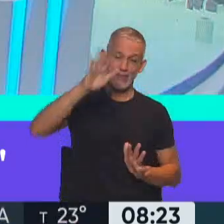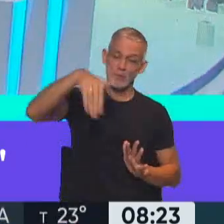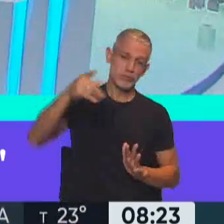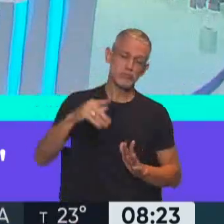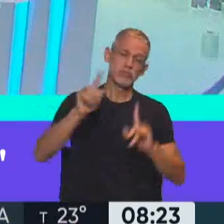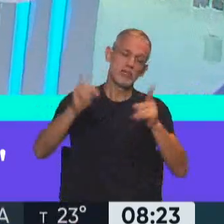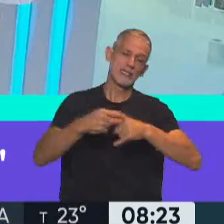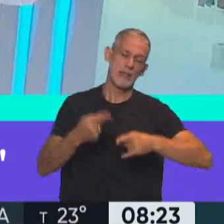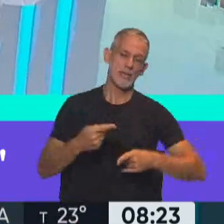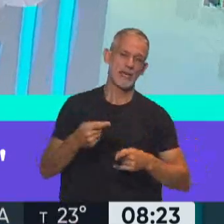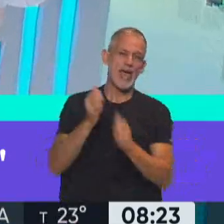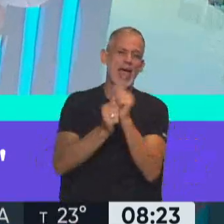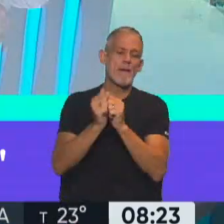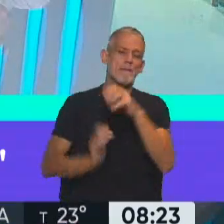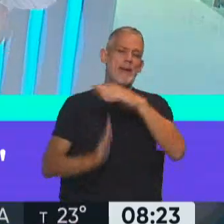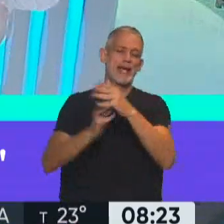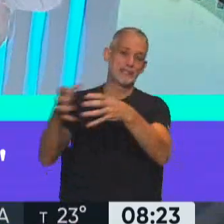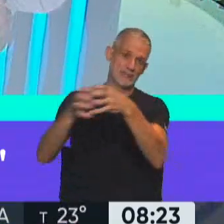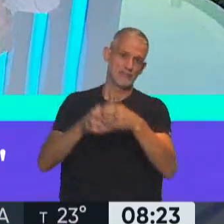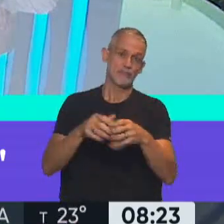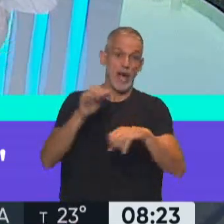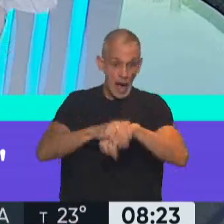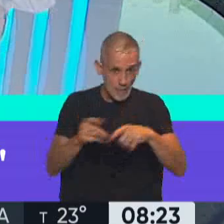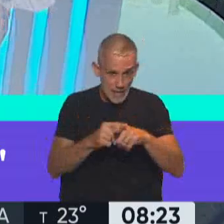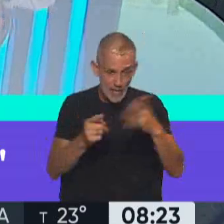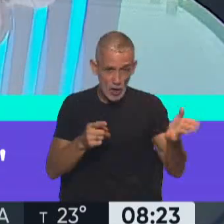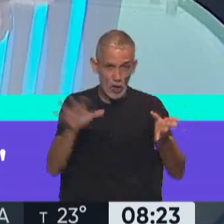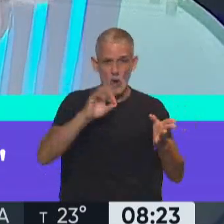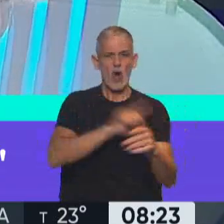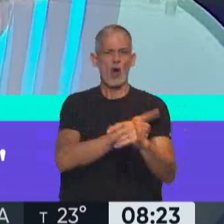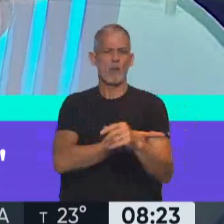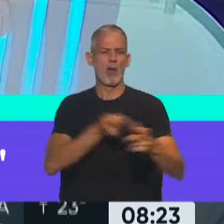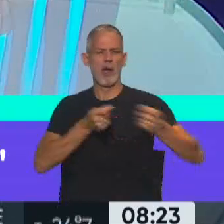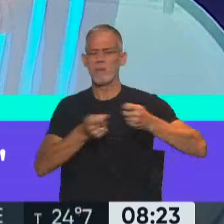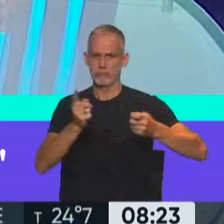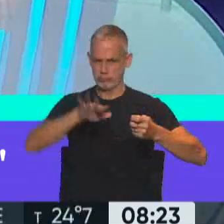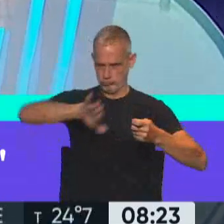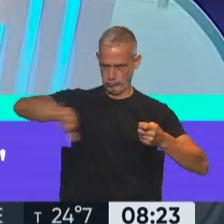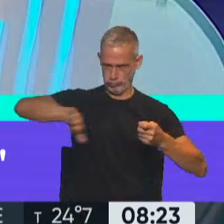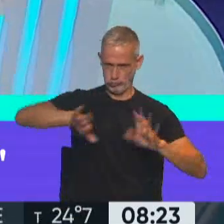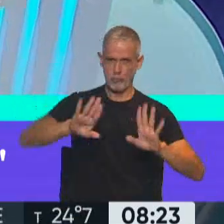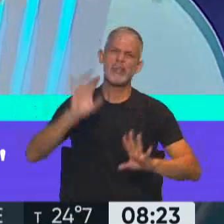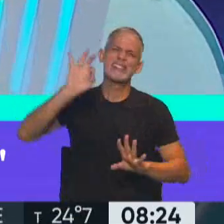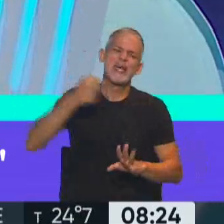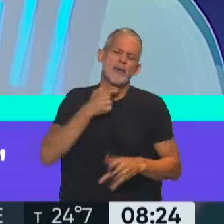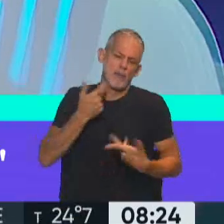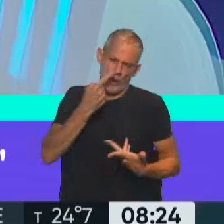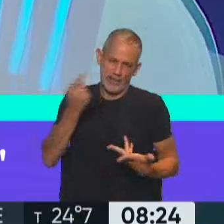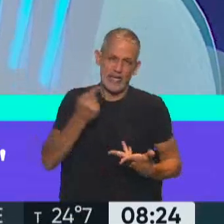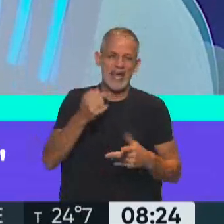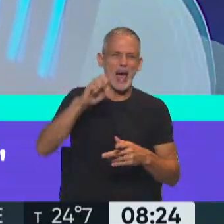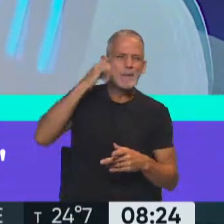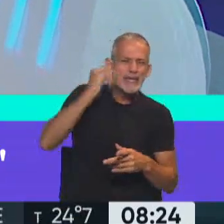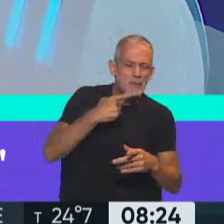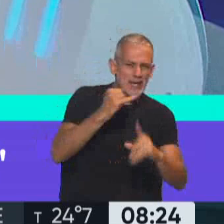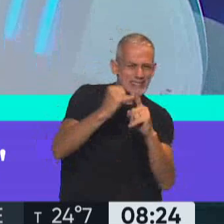centrales empresarias, a las que son amigas, no a los poderosos, que ya sabemos lo que quieren, a las pymes, a